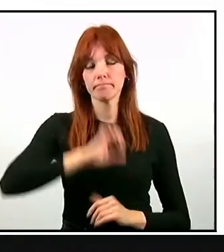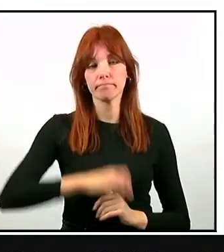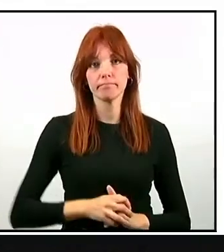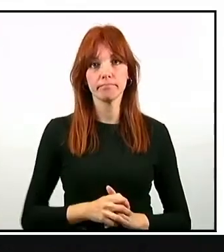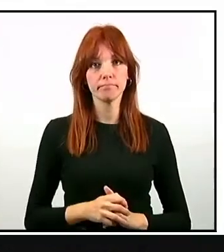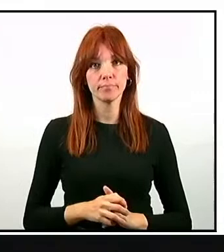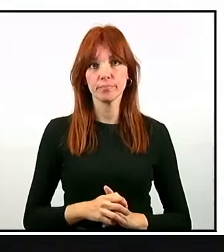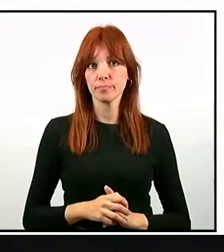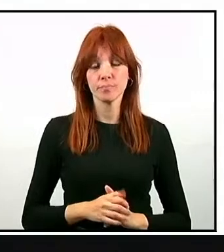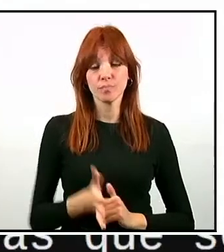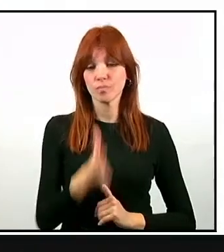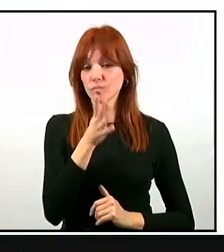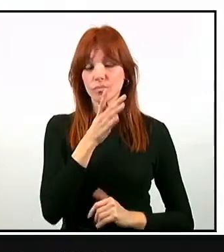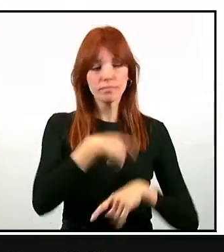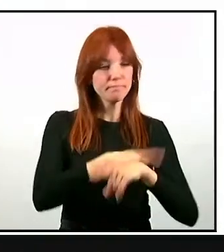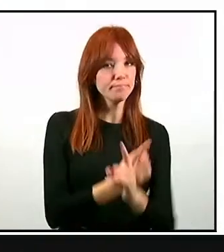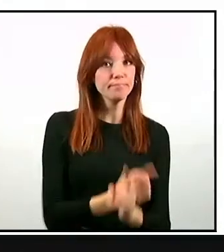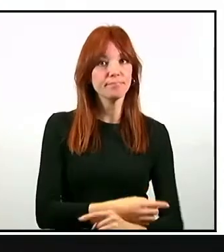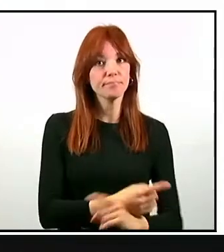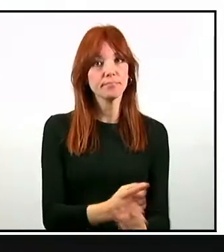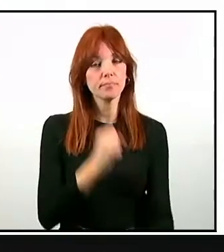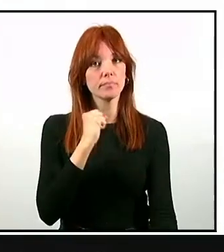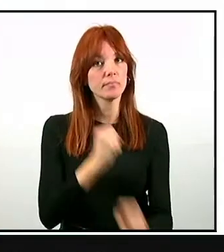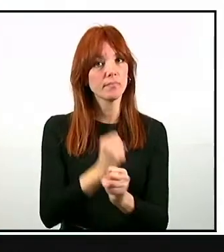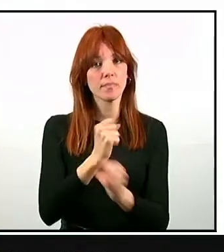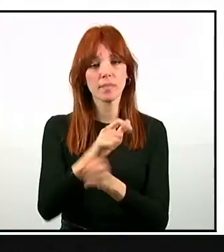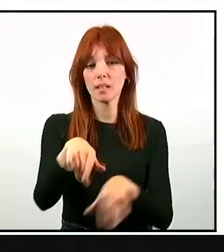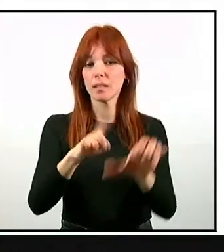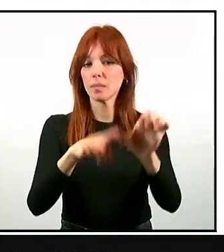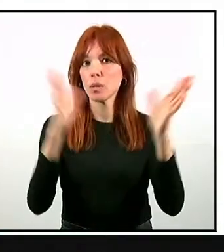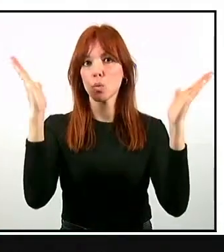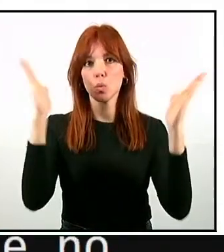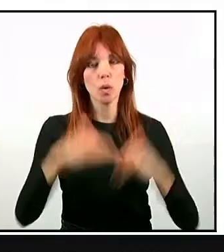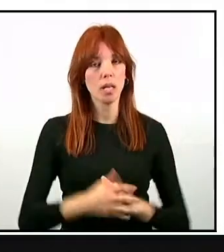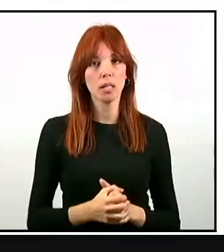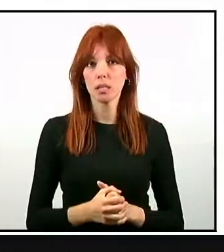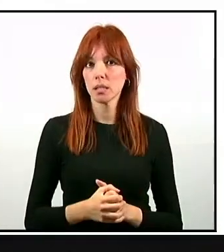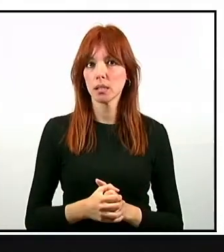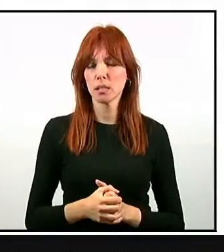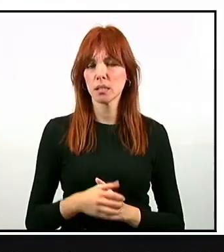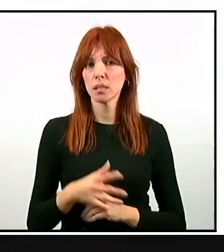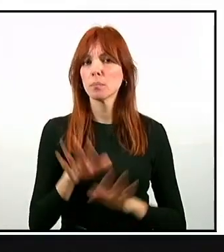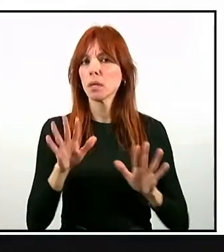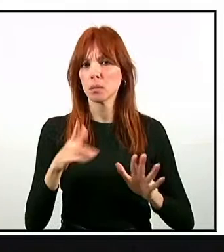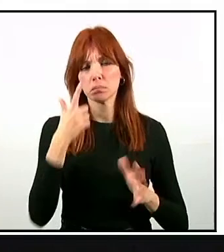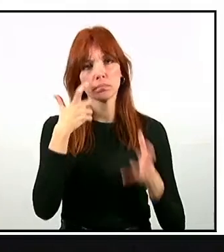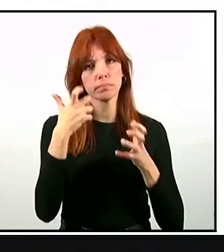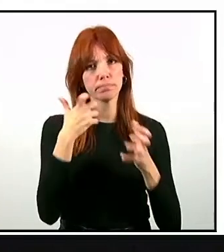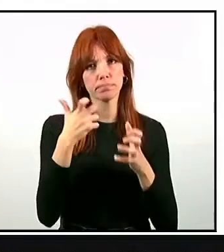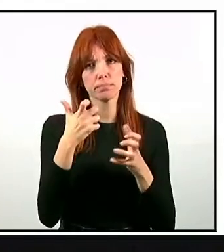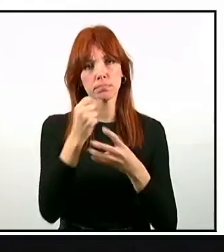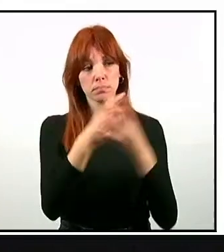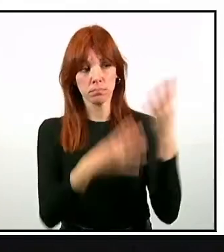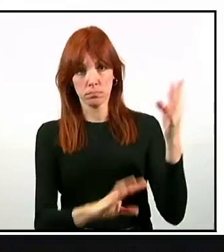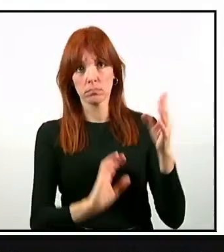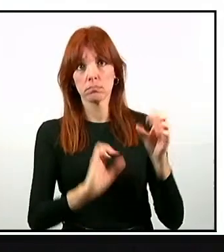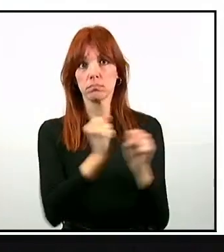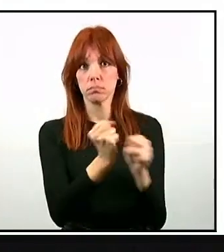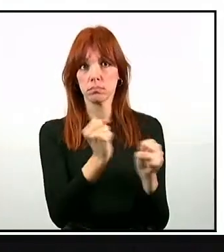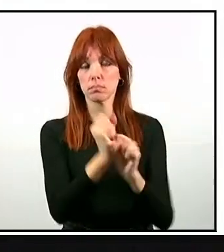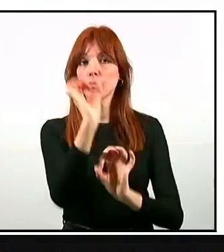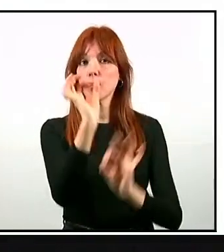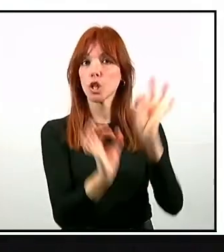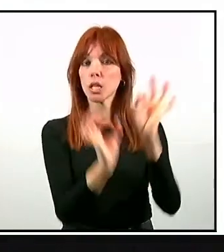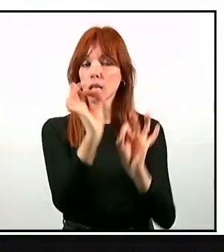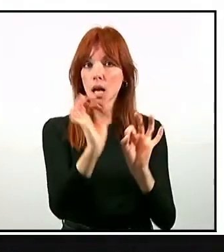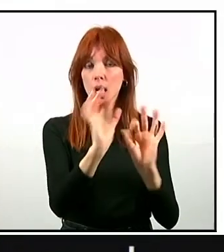no encuentran trabajadores en Extremadura, a pesar de que luego las cifras de empleo